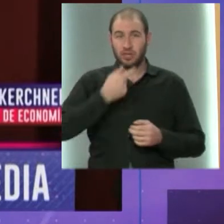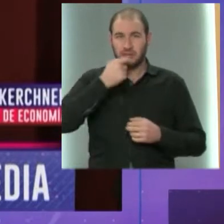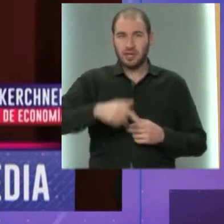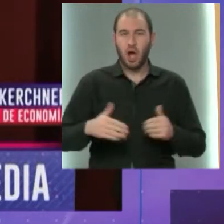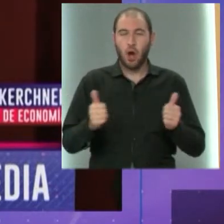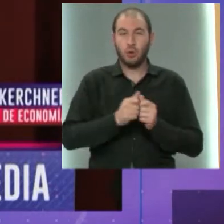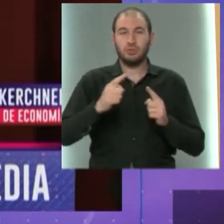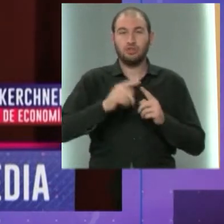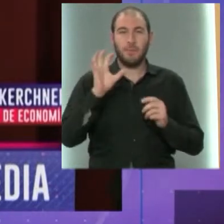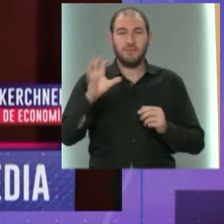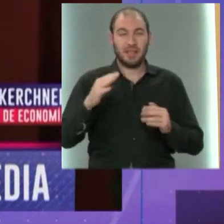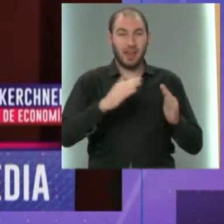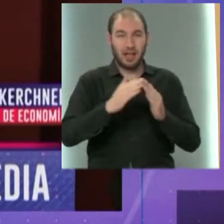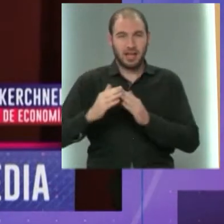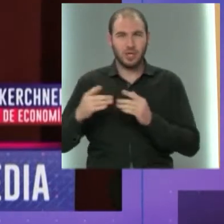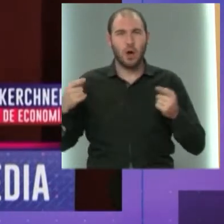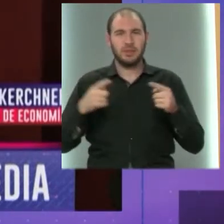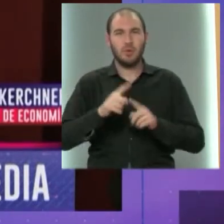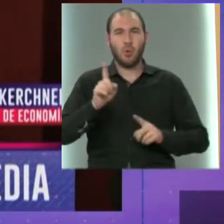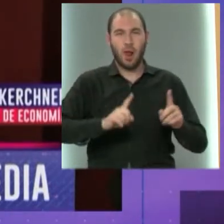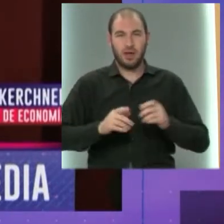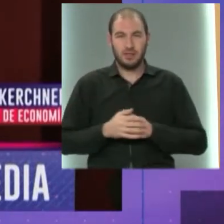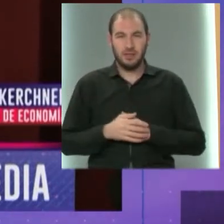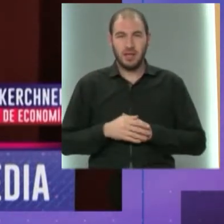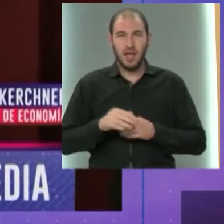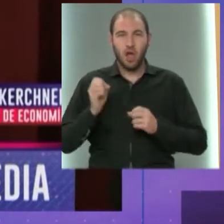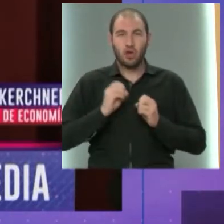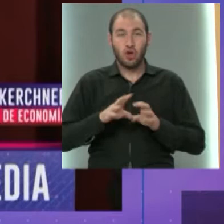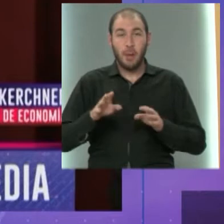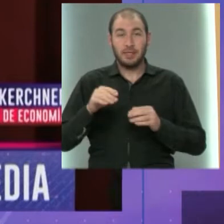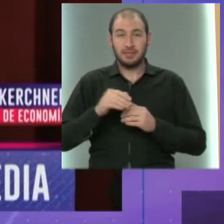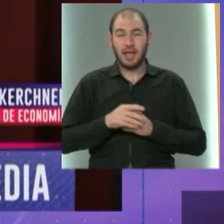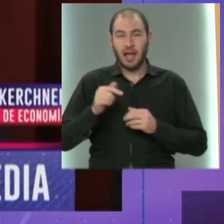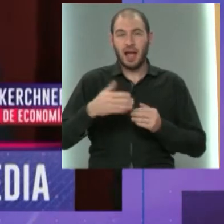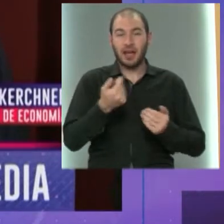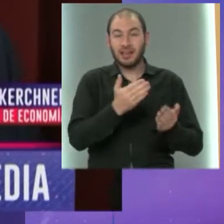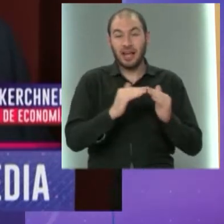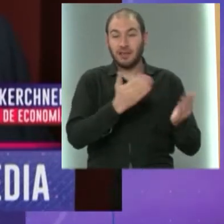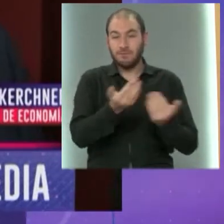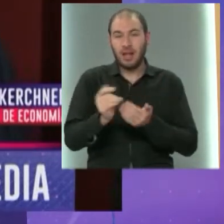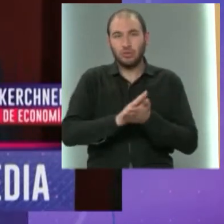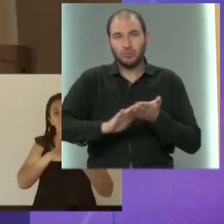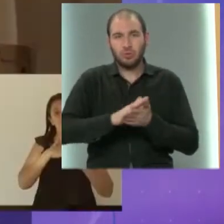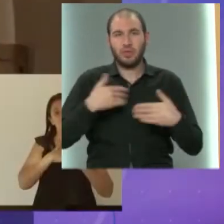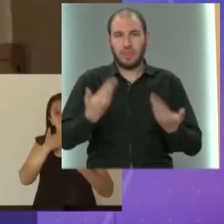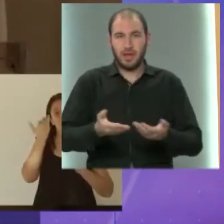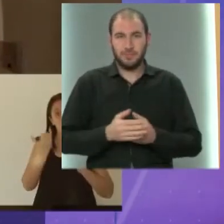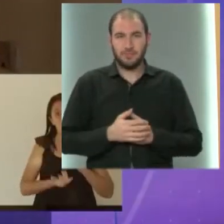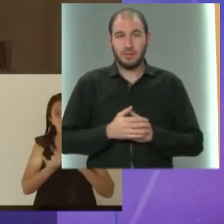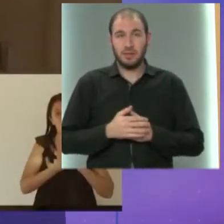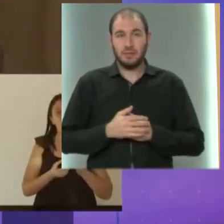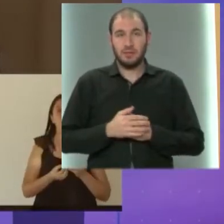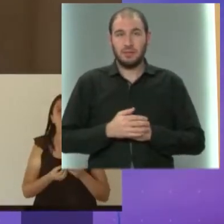junto con el Instituto Provincial de la Vivienda. El objetivo es empezar a romper la inercia del déficit habitacional. Ese techo